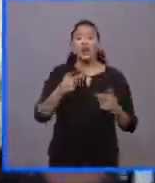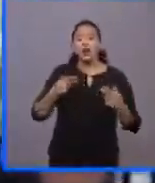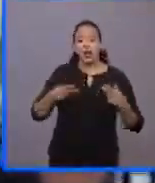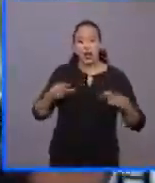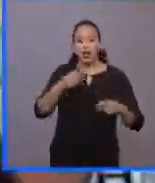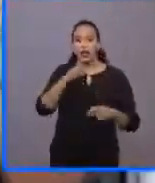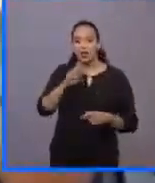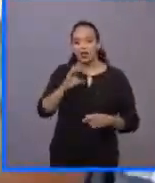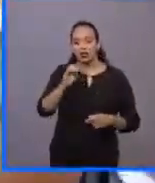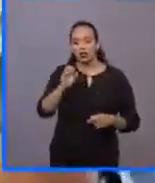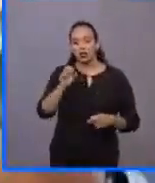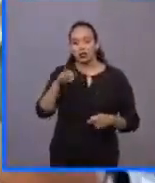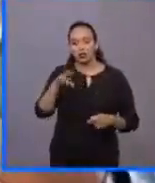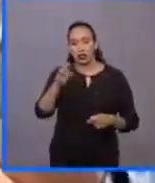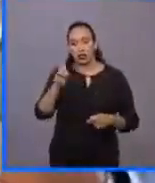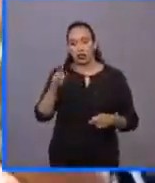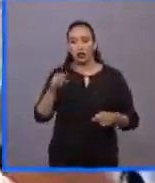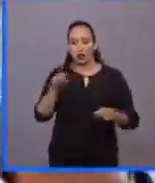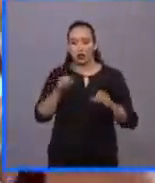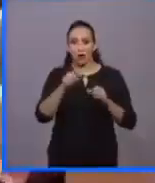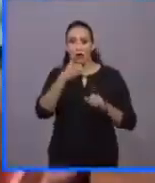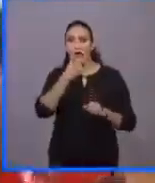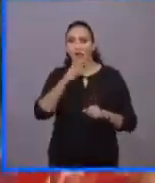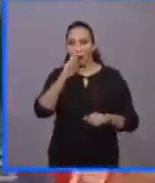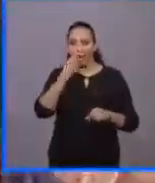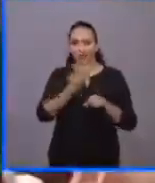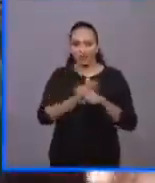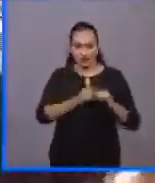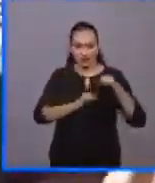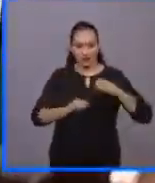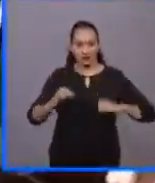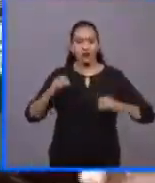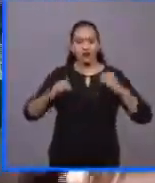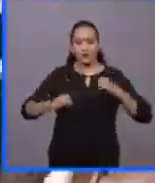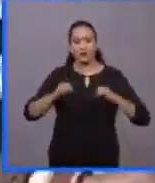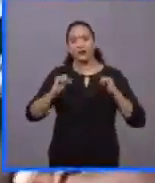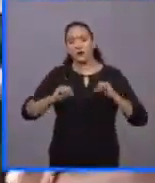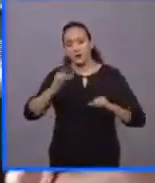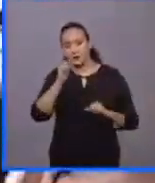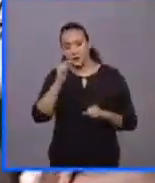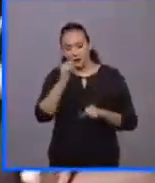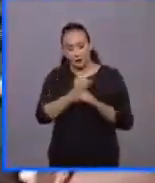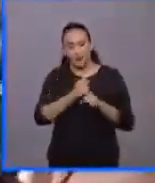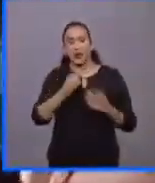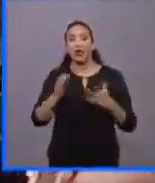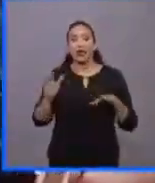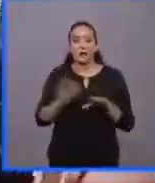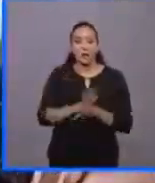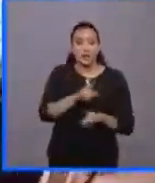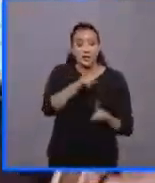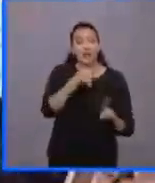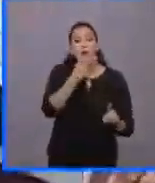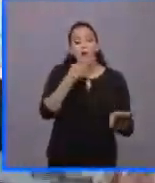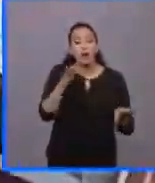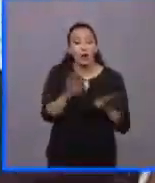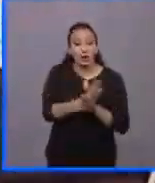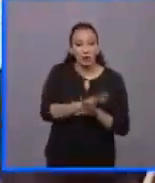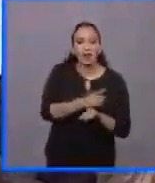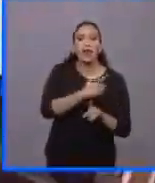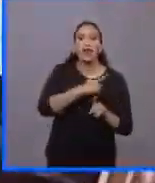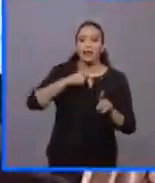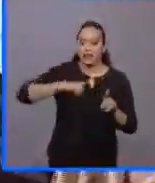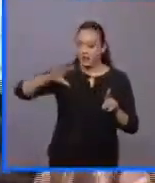especial Rosendo Gómez Piedra, agregando que en caso de removerlo, el nuevo fiscal tendría que contar con el aval de